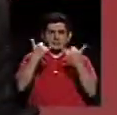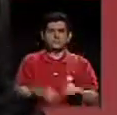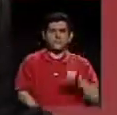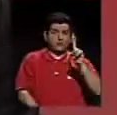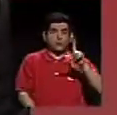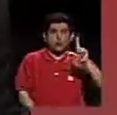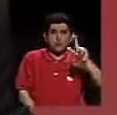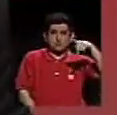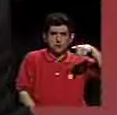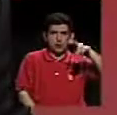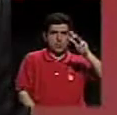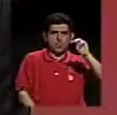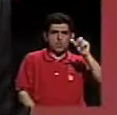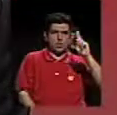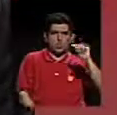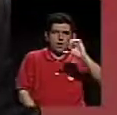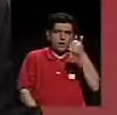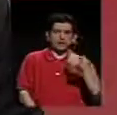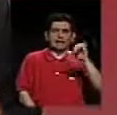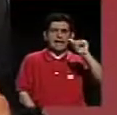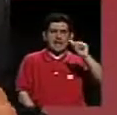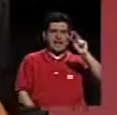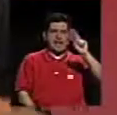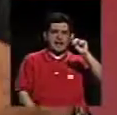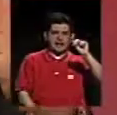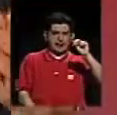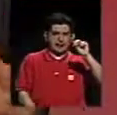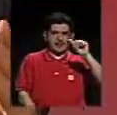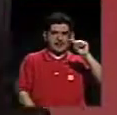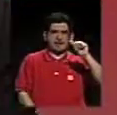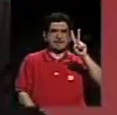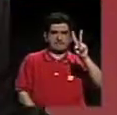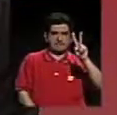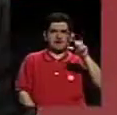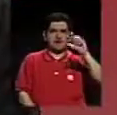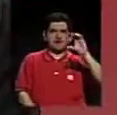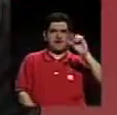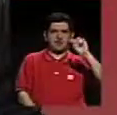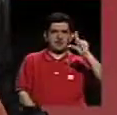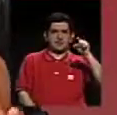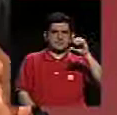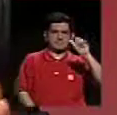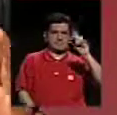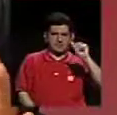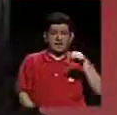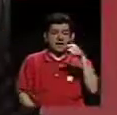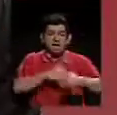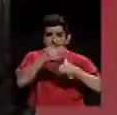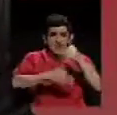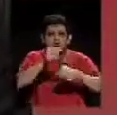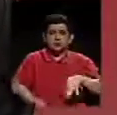otra que se aproxima de doña Virginia Calzada, y hay otras o 3 o 4, y entonces el proceso de elección